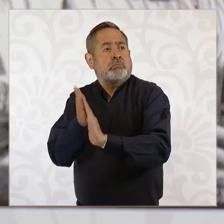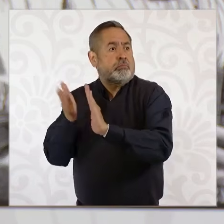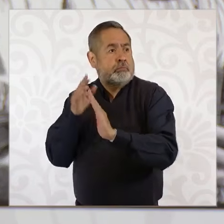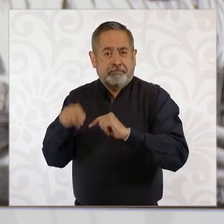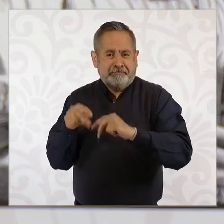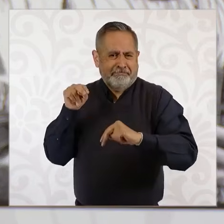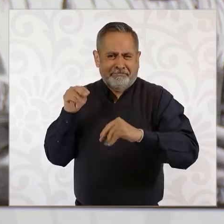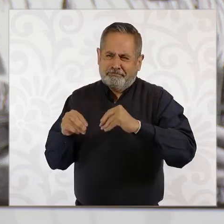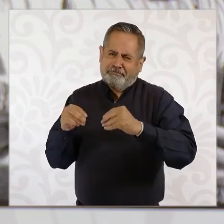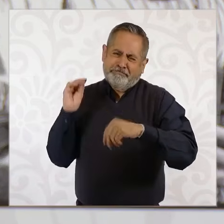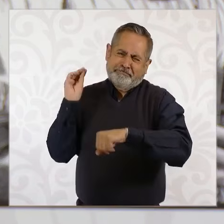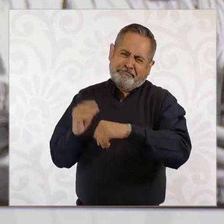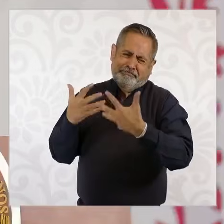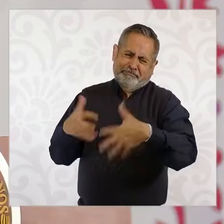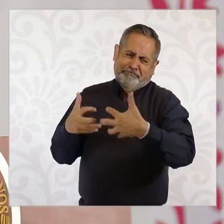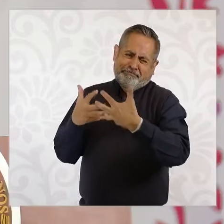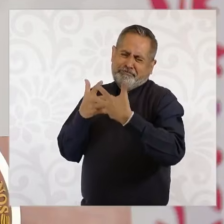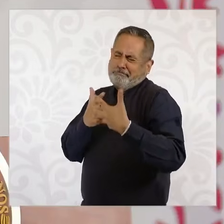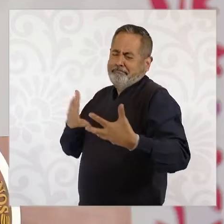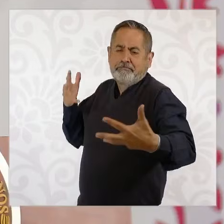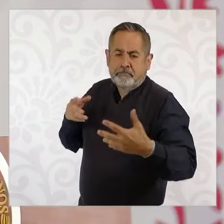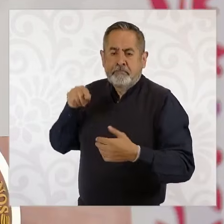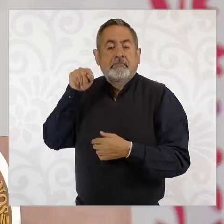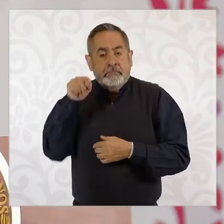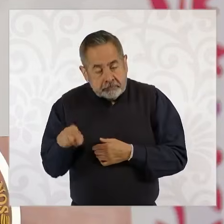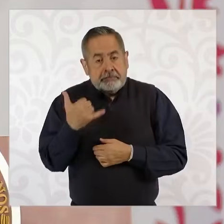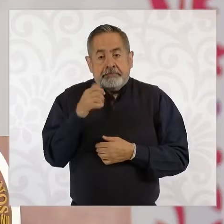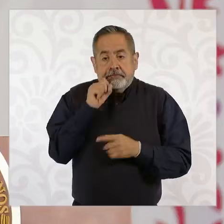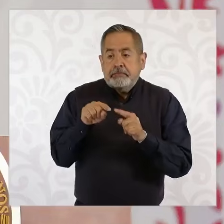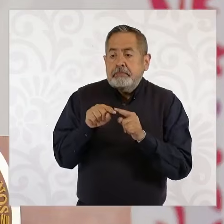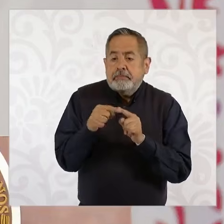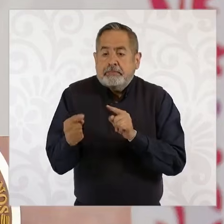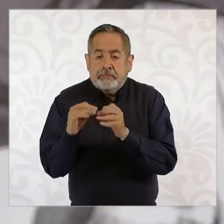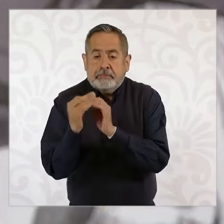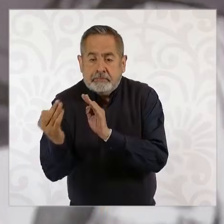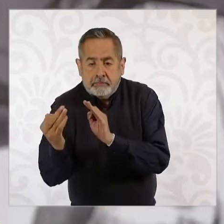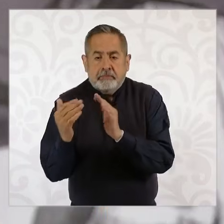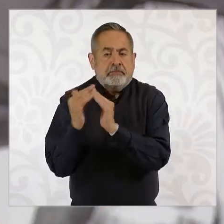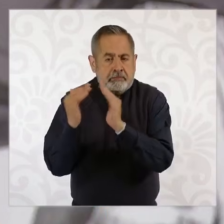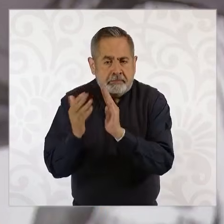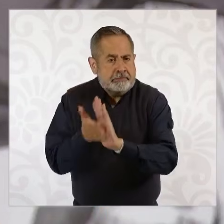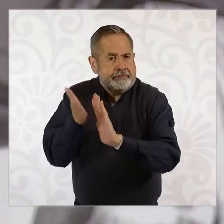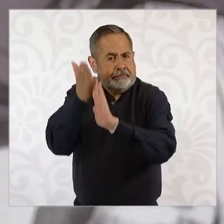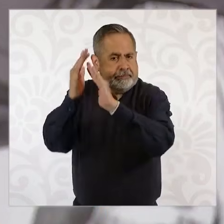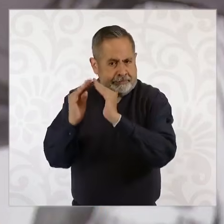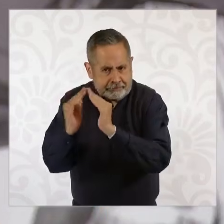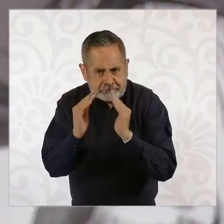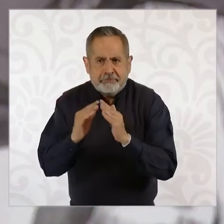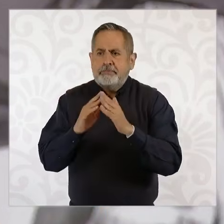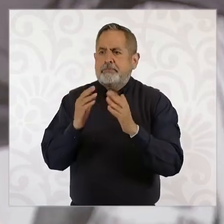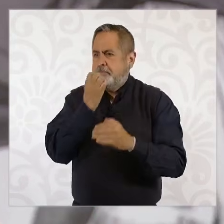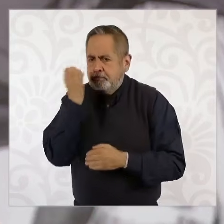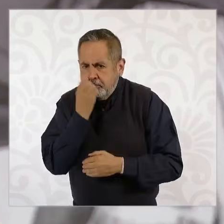y el objetivo es que en ese mismo lugar o muy cerca haya vivienda, haya escuelas, haya centros de salud, de tal